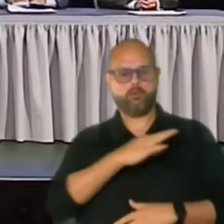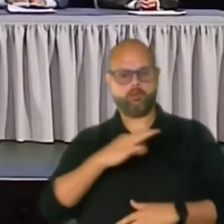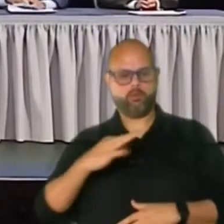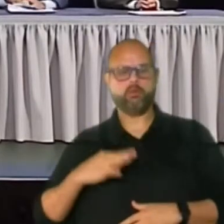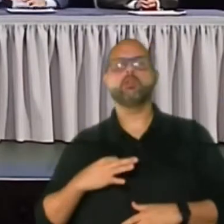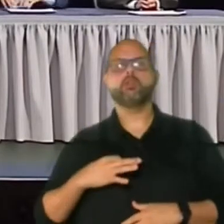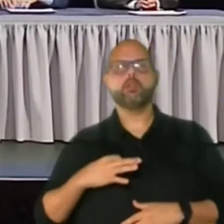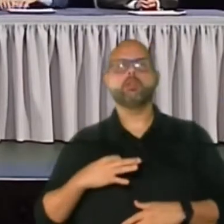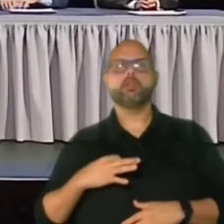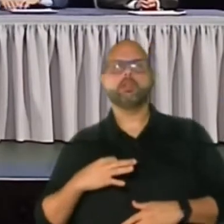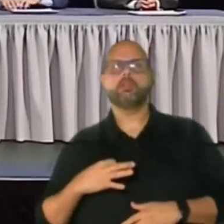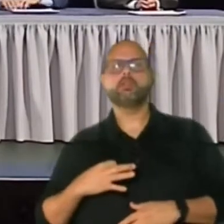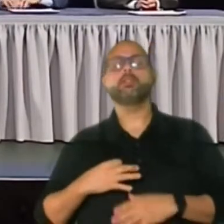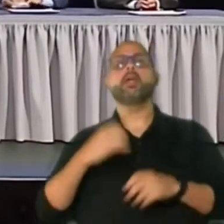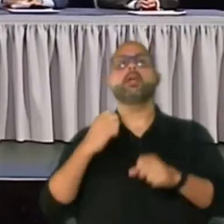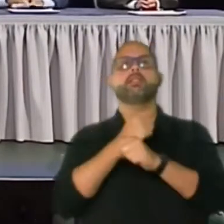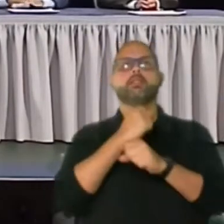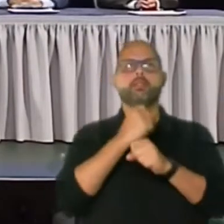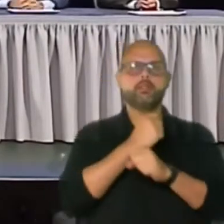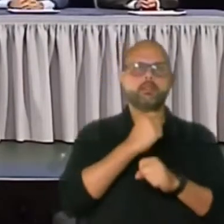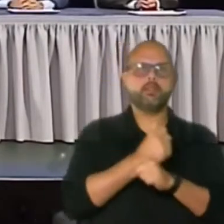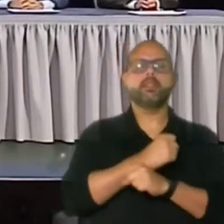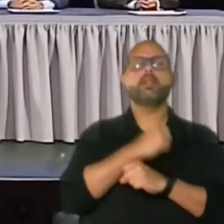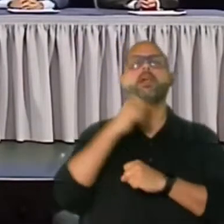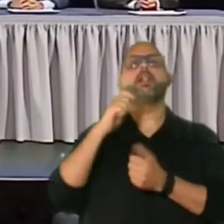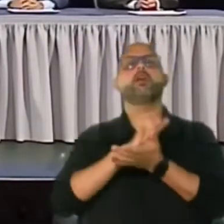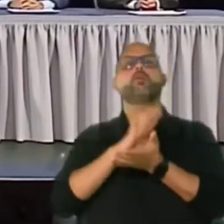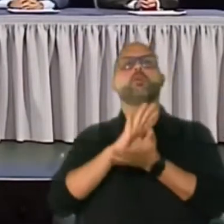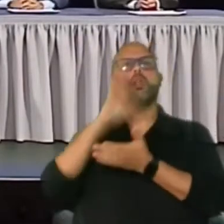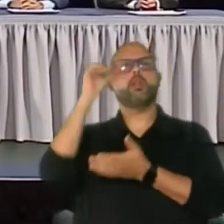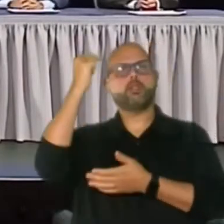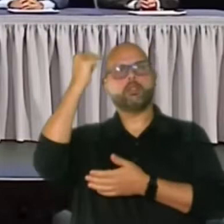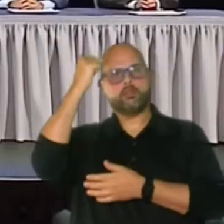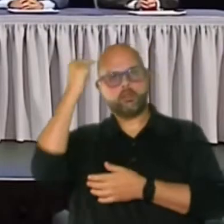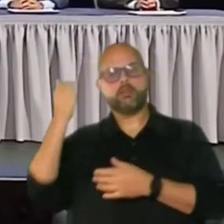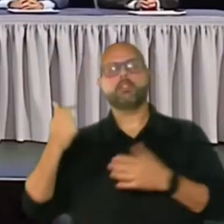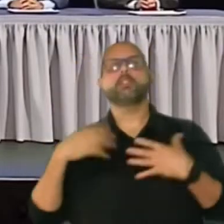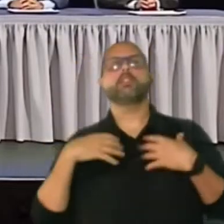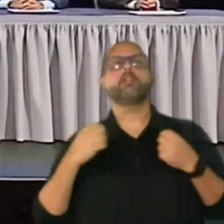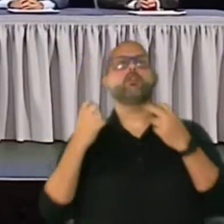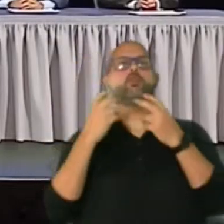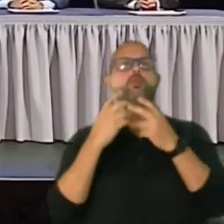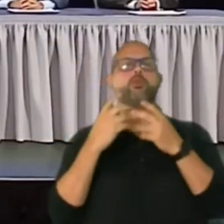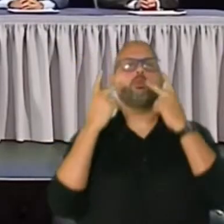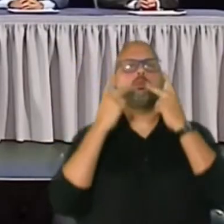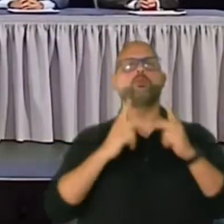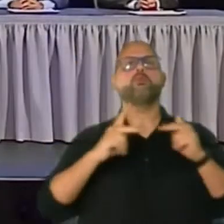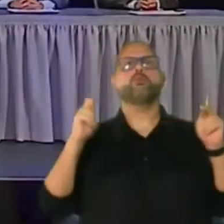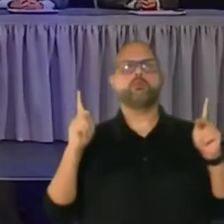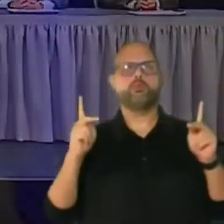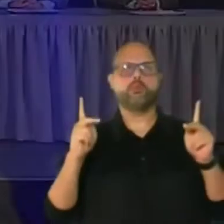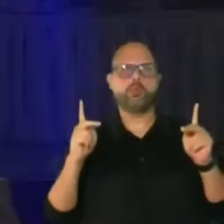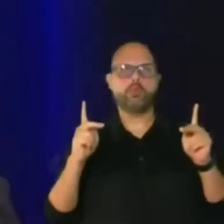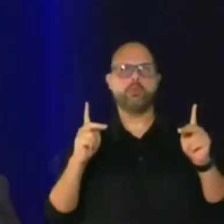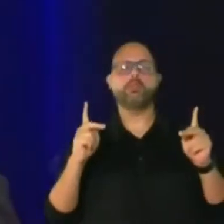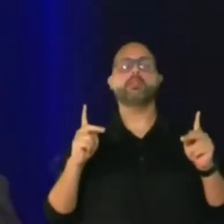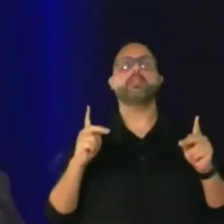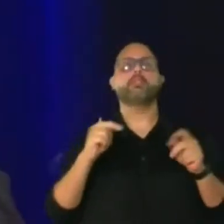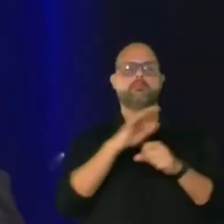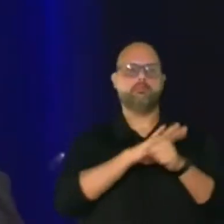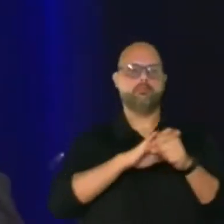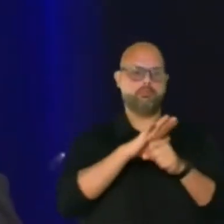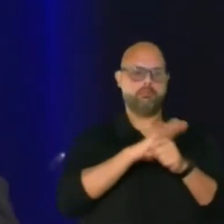y Epidemiología de la Escuela Graduada de Salud Pública del Recinto de Ciencias Médicas de la Universidad de Puerto Rico, incluyendo